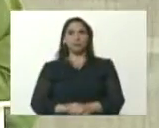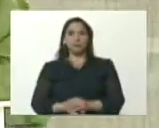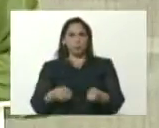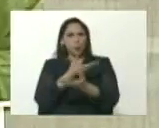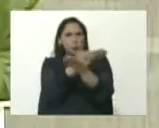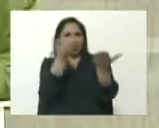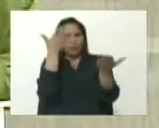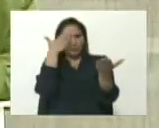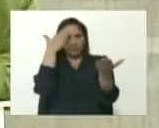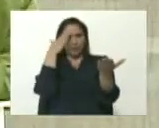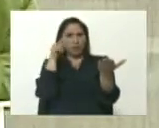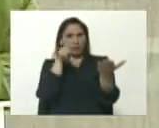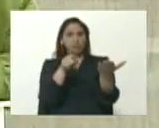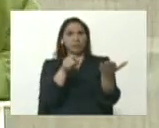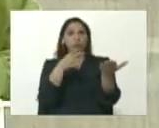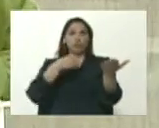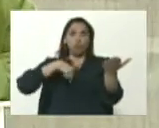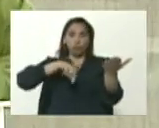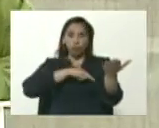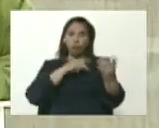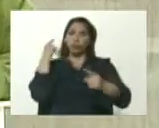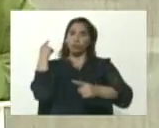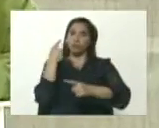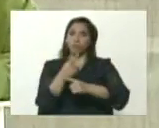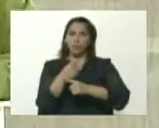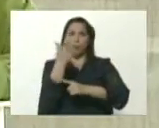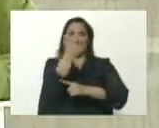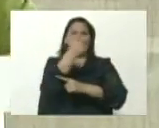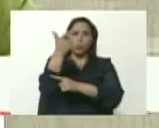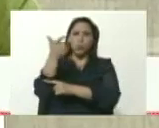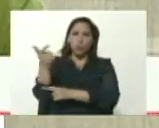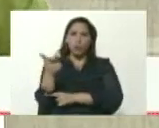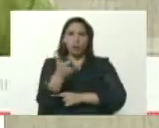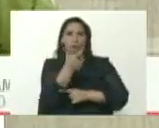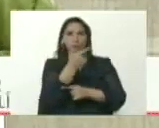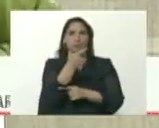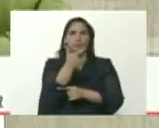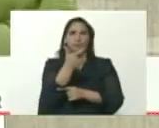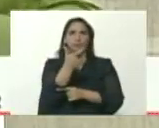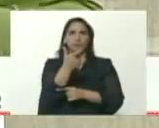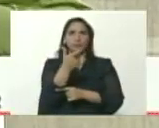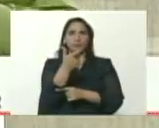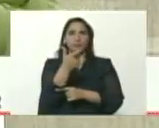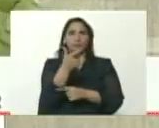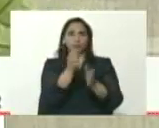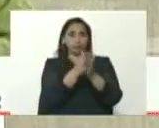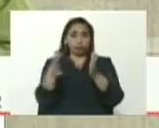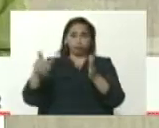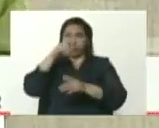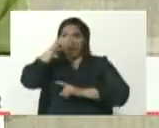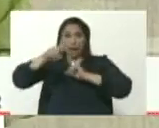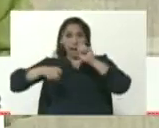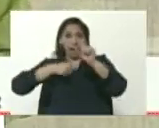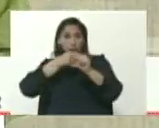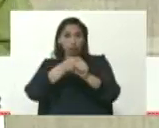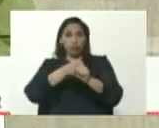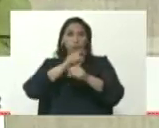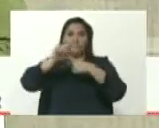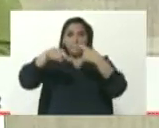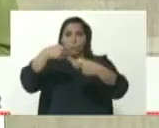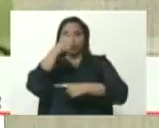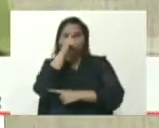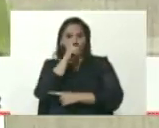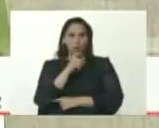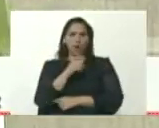Ustedes saben que es así, así que nosotros tenemos que buscar durante este año que está en pleno desarrollo y el próximo año que